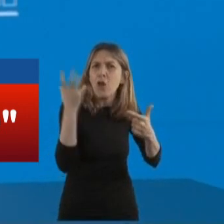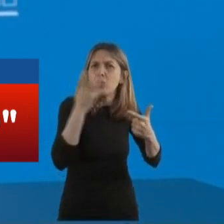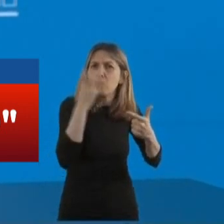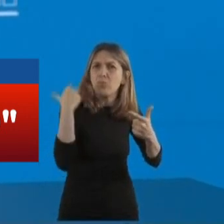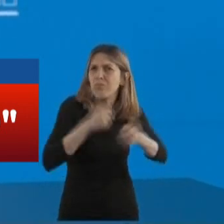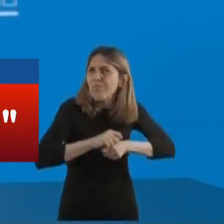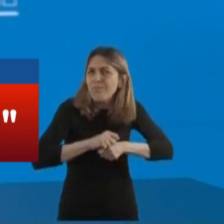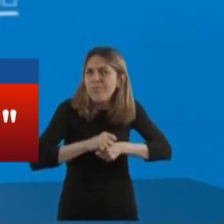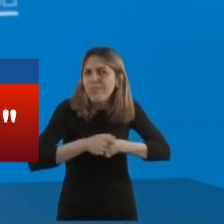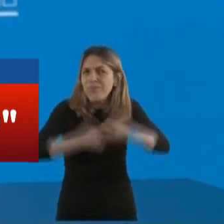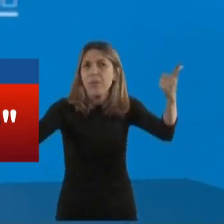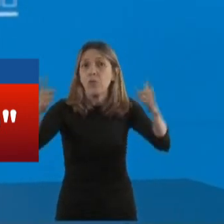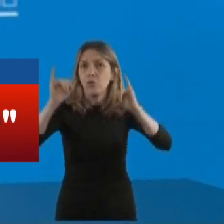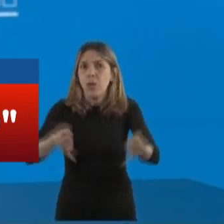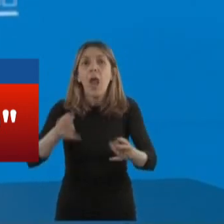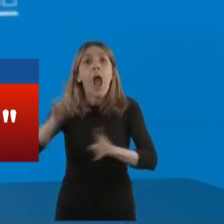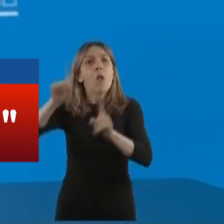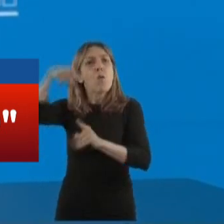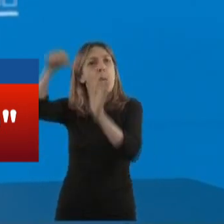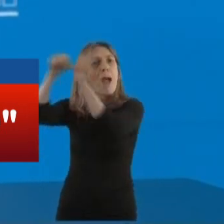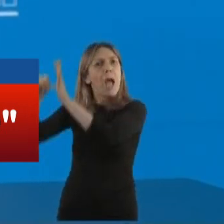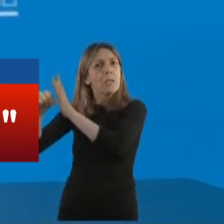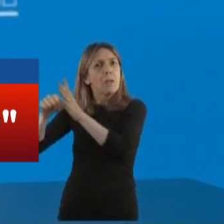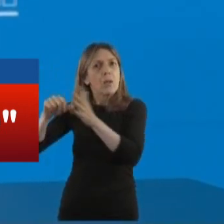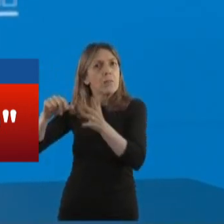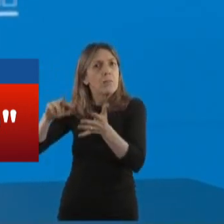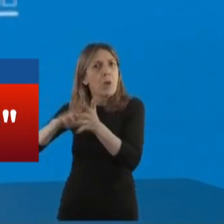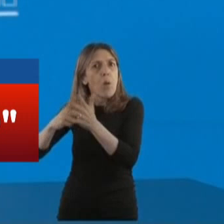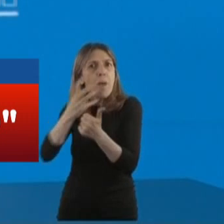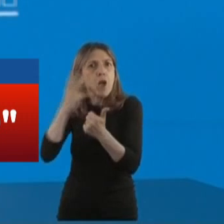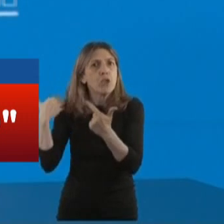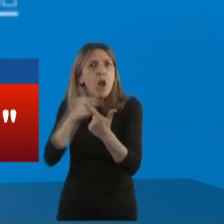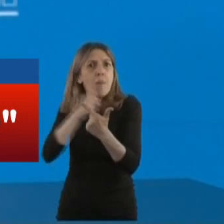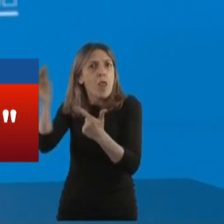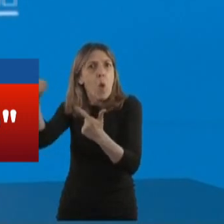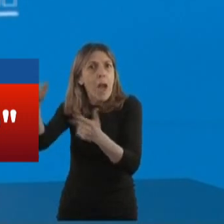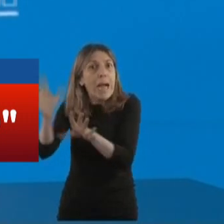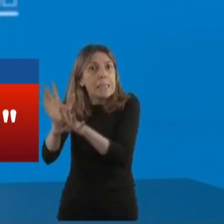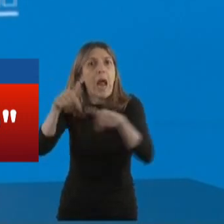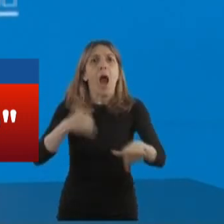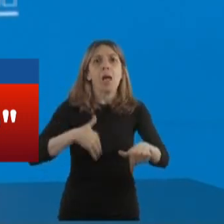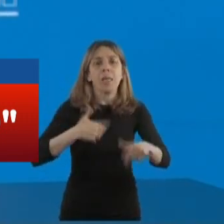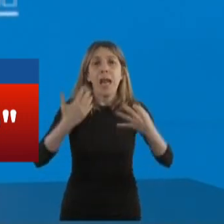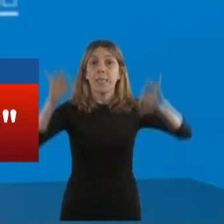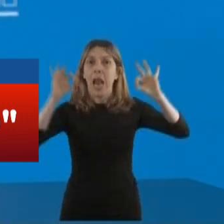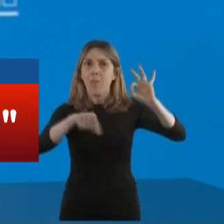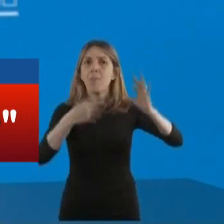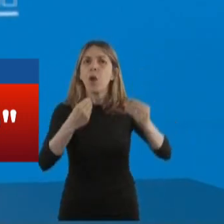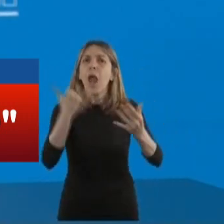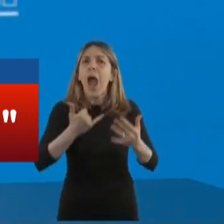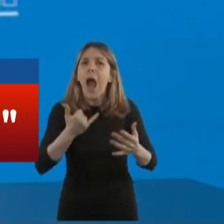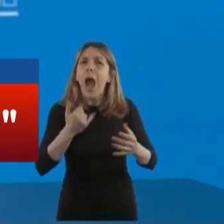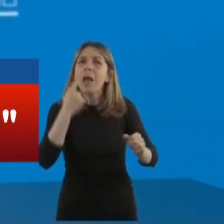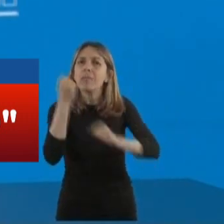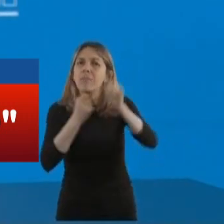Y eso es muy importante porque hay algunos países que sí tuvieron problemas de abastecimiento. Creo que el hecho de que la Argentina tenga una industria